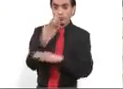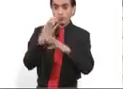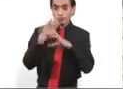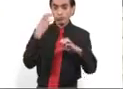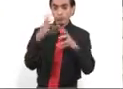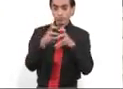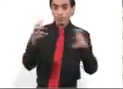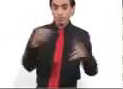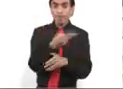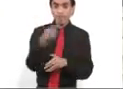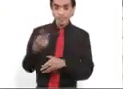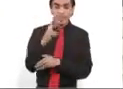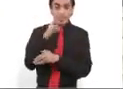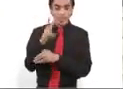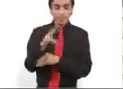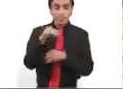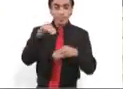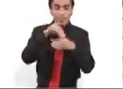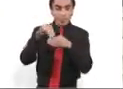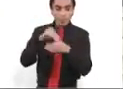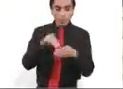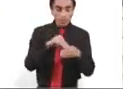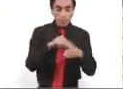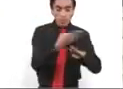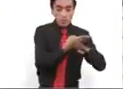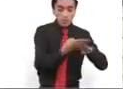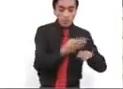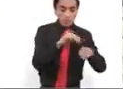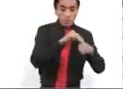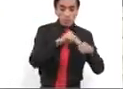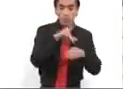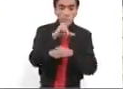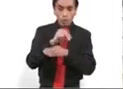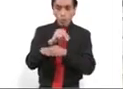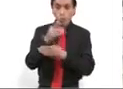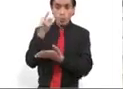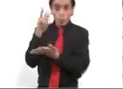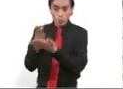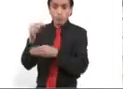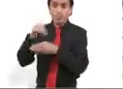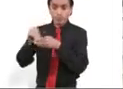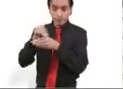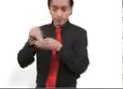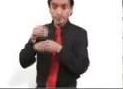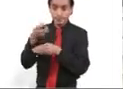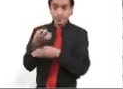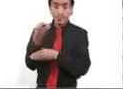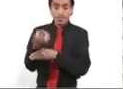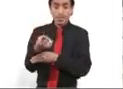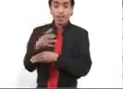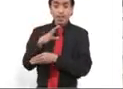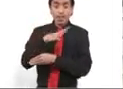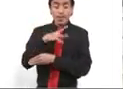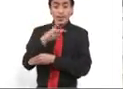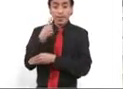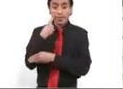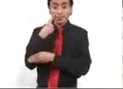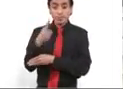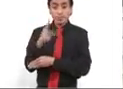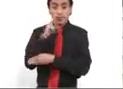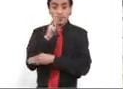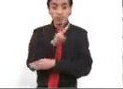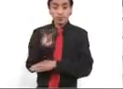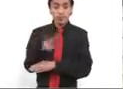viendo en distintos lugares, no los que tienen blanco con morado, sino los que son todos morados, y ahí se orienta para que